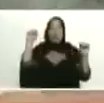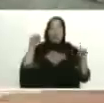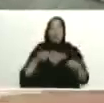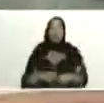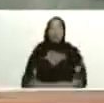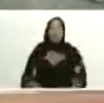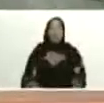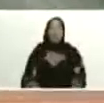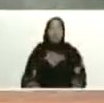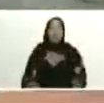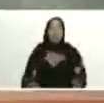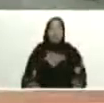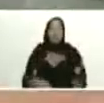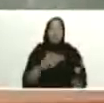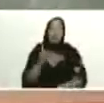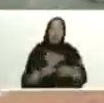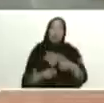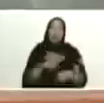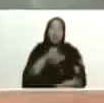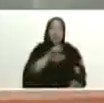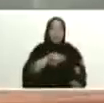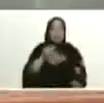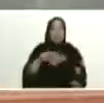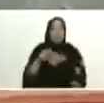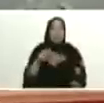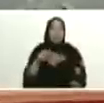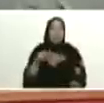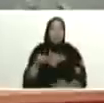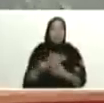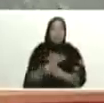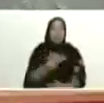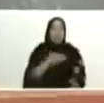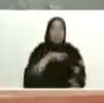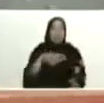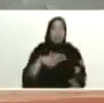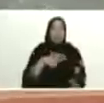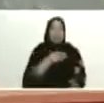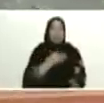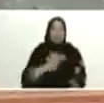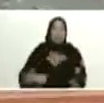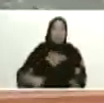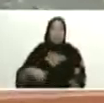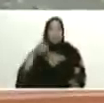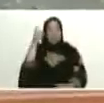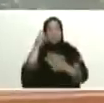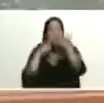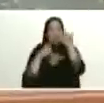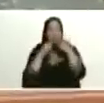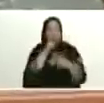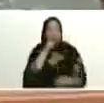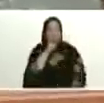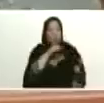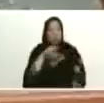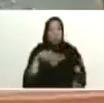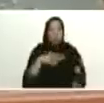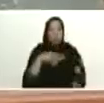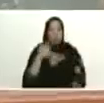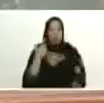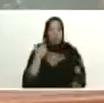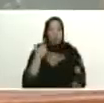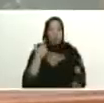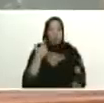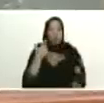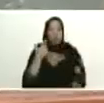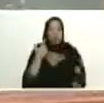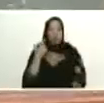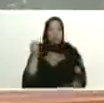unos apátridas en contra del presidente Hugo Rafael Chávez Frías, nuestro comandante eterno,